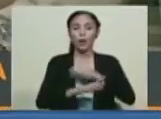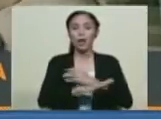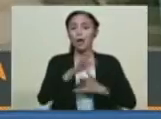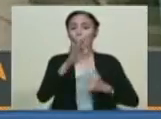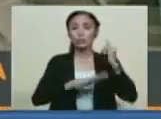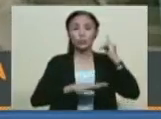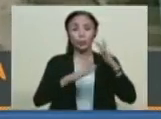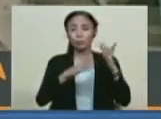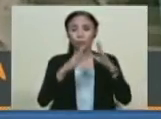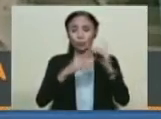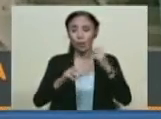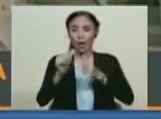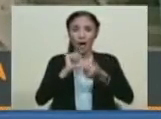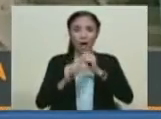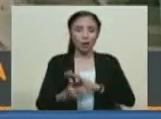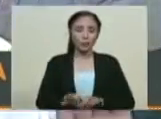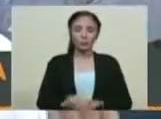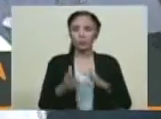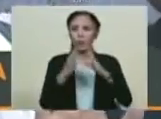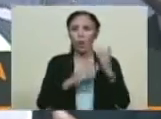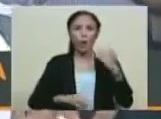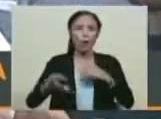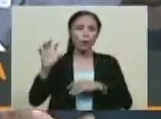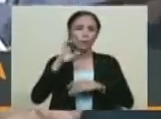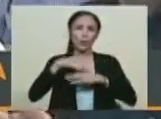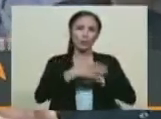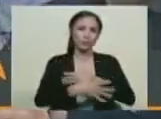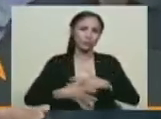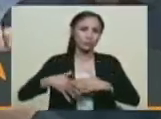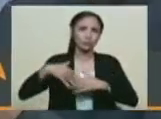rincón de la geografía nacional.